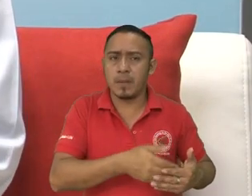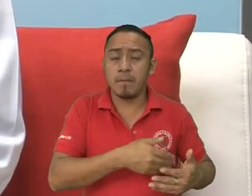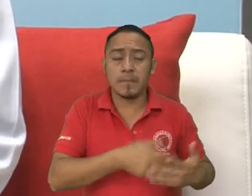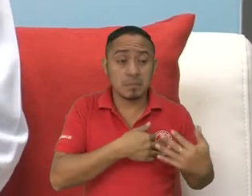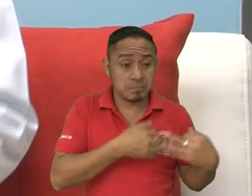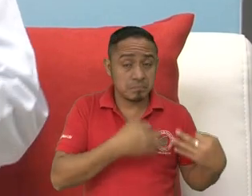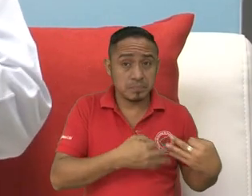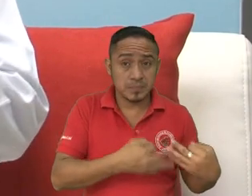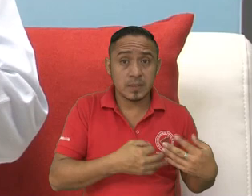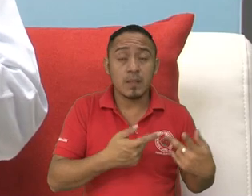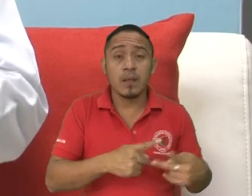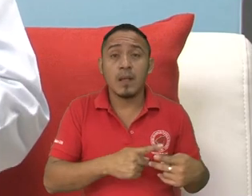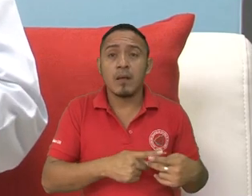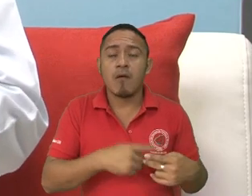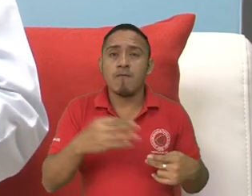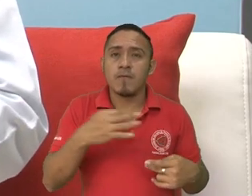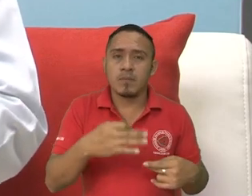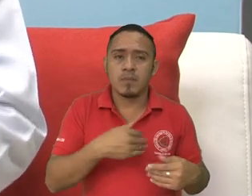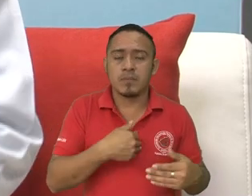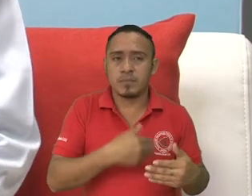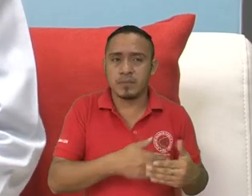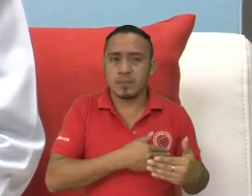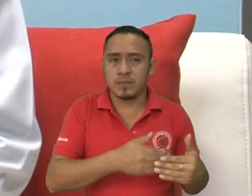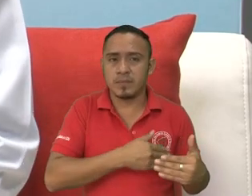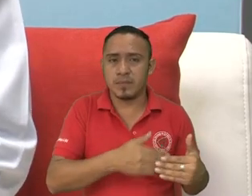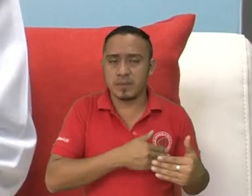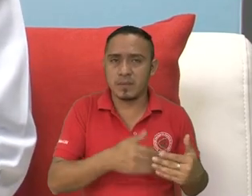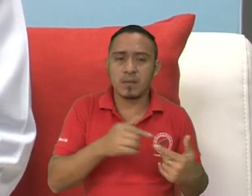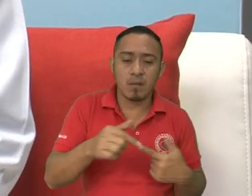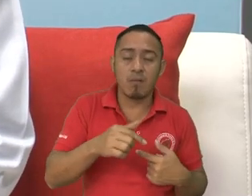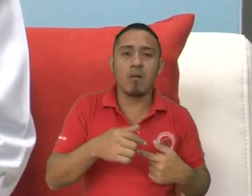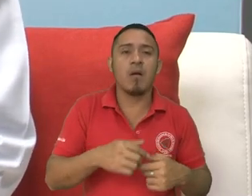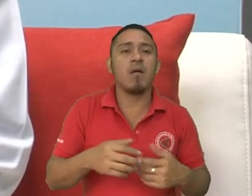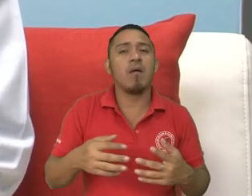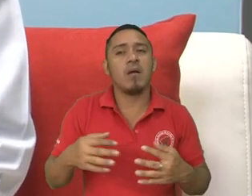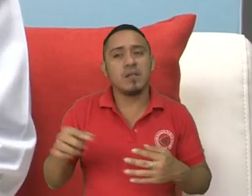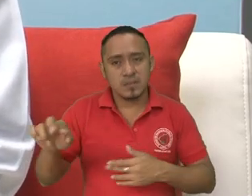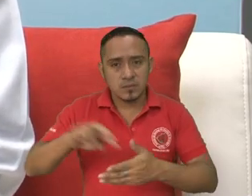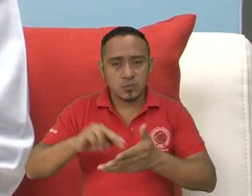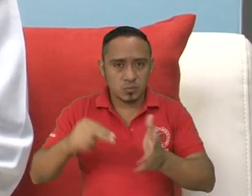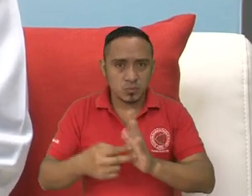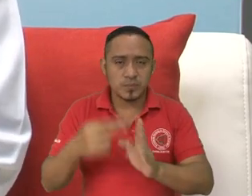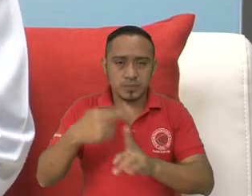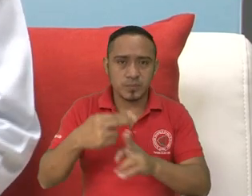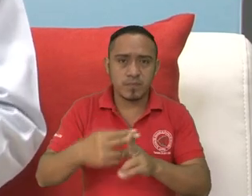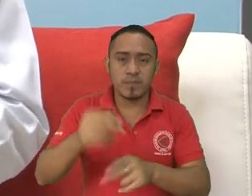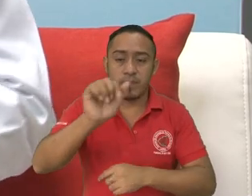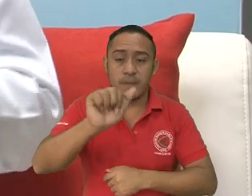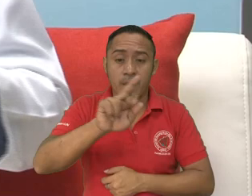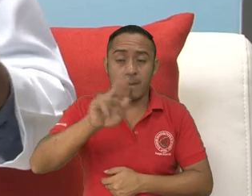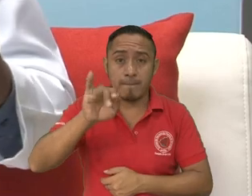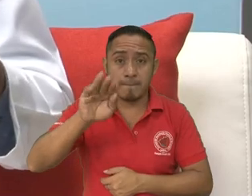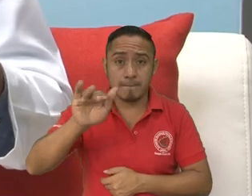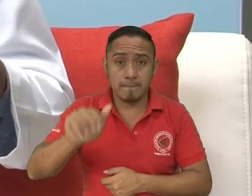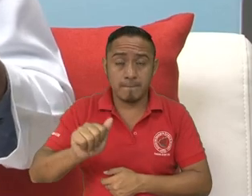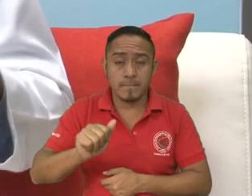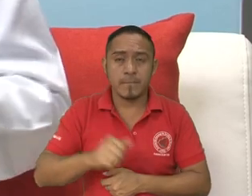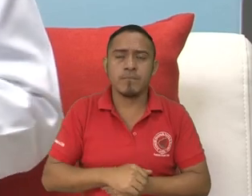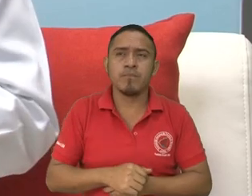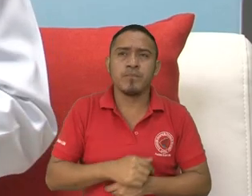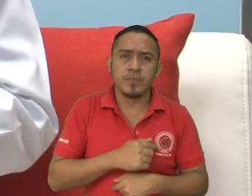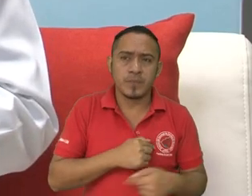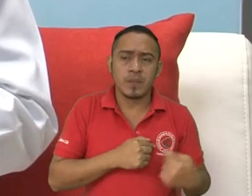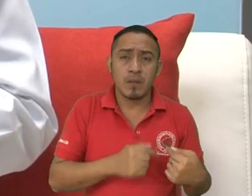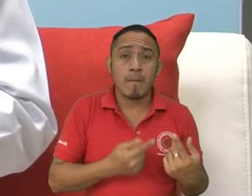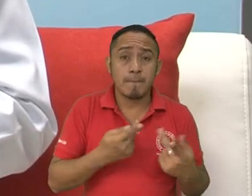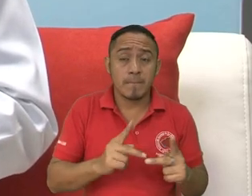normal, pero el ritmo está alterado. Entonces ahí es donde hablamos de la arritmia. O sea, podemos estar en un valor normal, pero